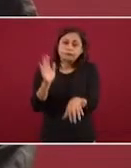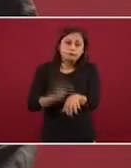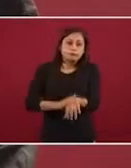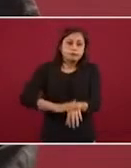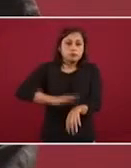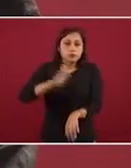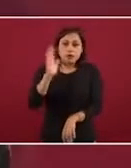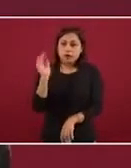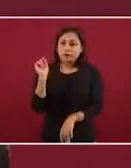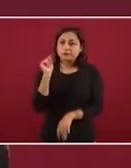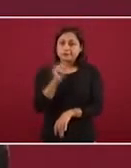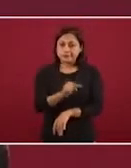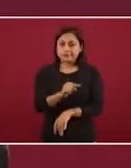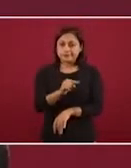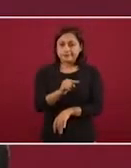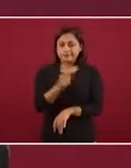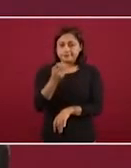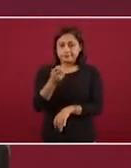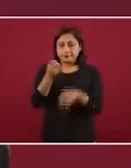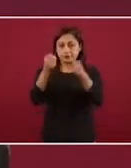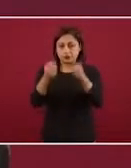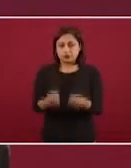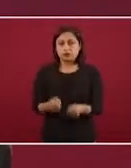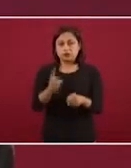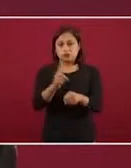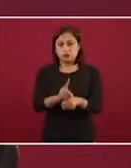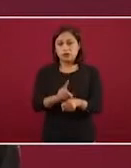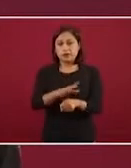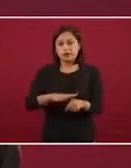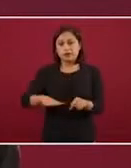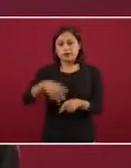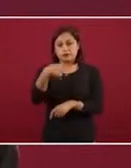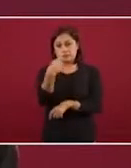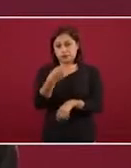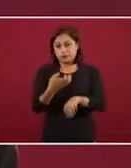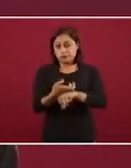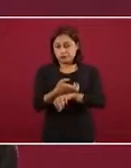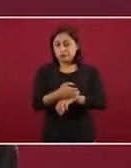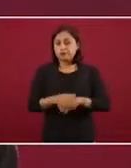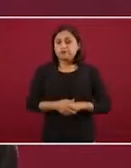le dedica al tema de seguridad.